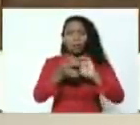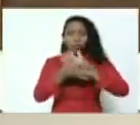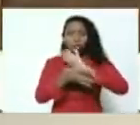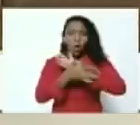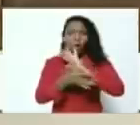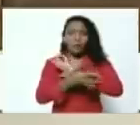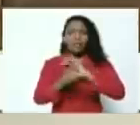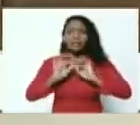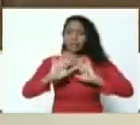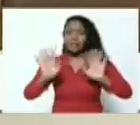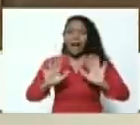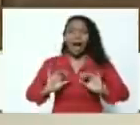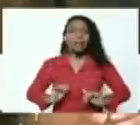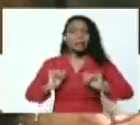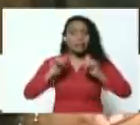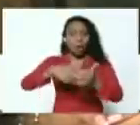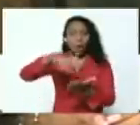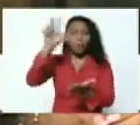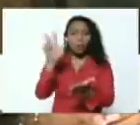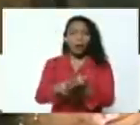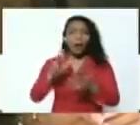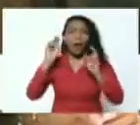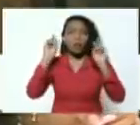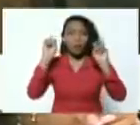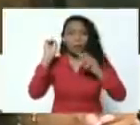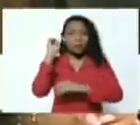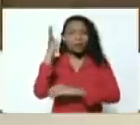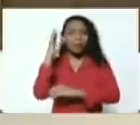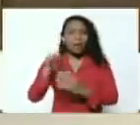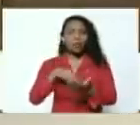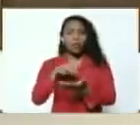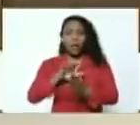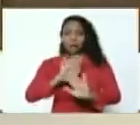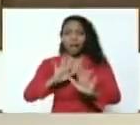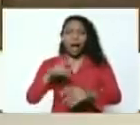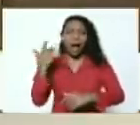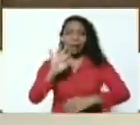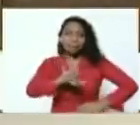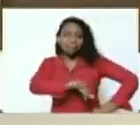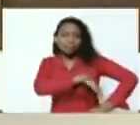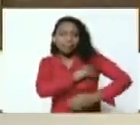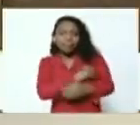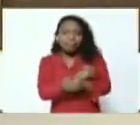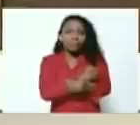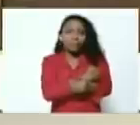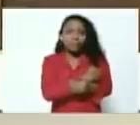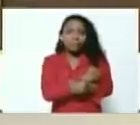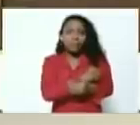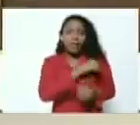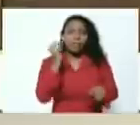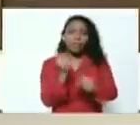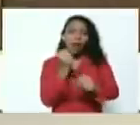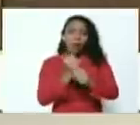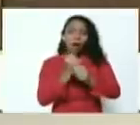Ya ha iniciado, ha aprobado ya la nueva Asamblea Nacional, tiene su portafolio